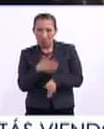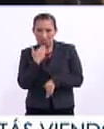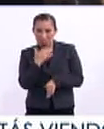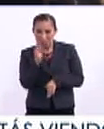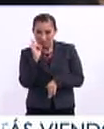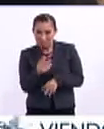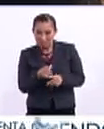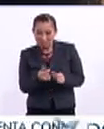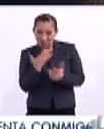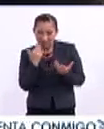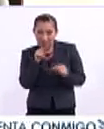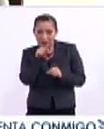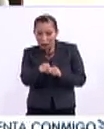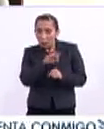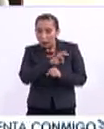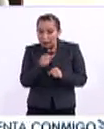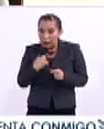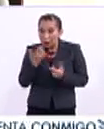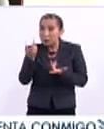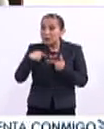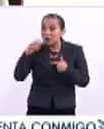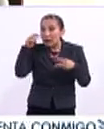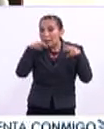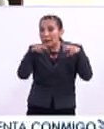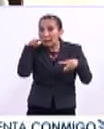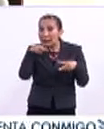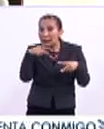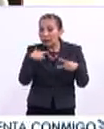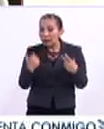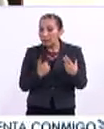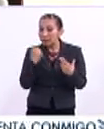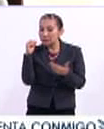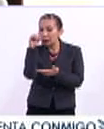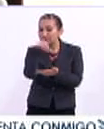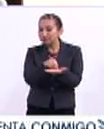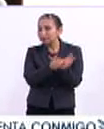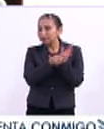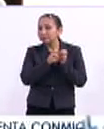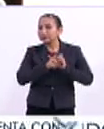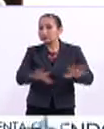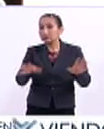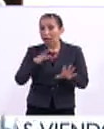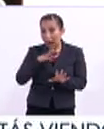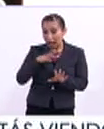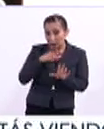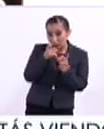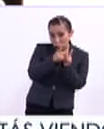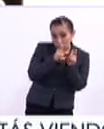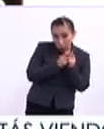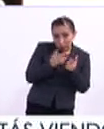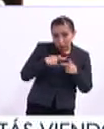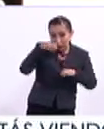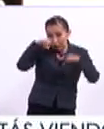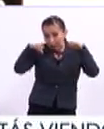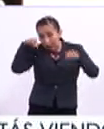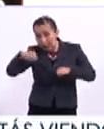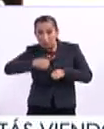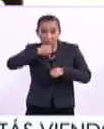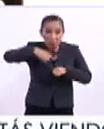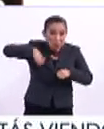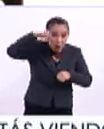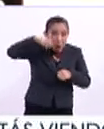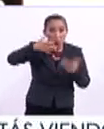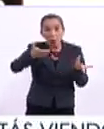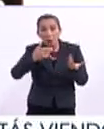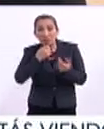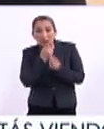de calidad, es un nicho que tiene muchos lectores. Y tienen, digamos, algún tipo de público por edades, son jóvenes, es gente mayor. Sí,